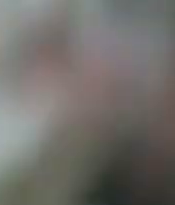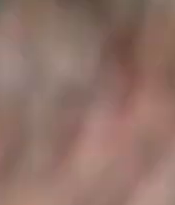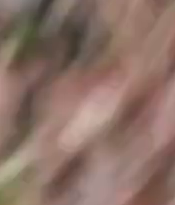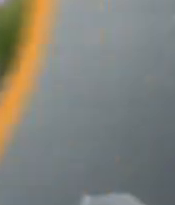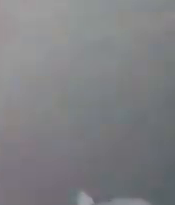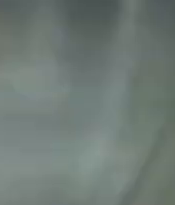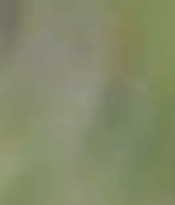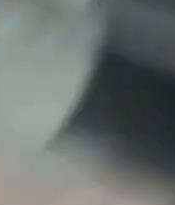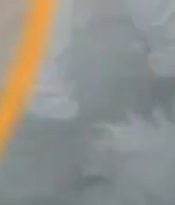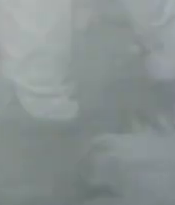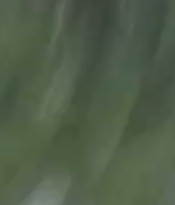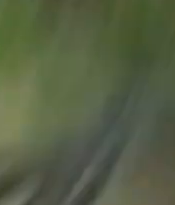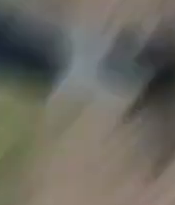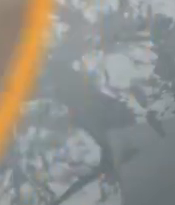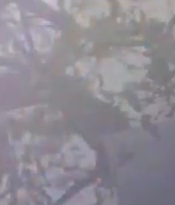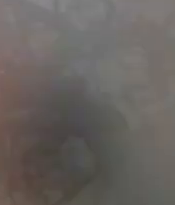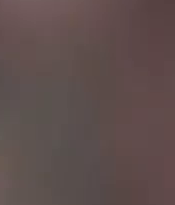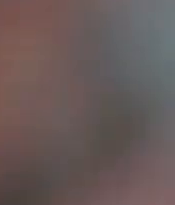noche.